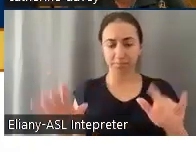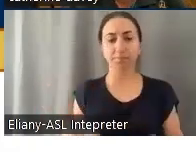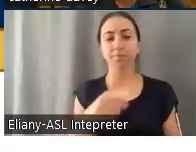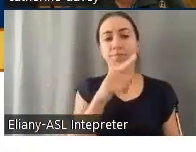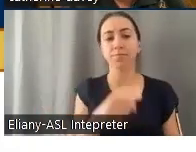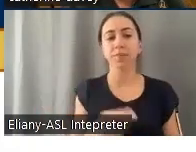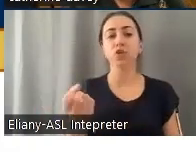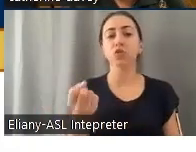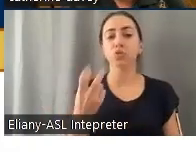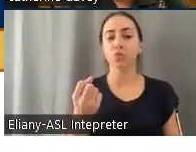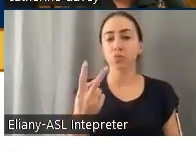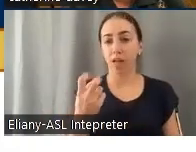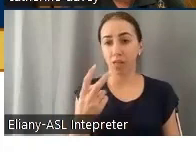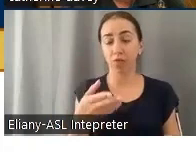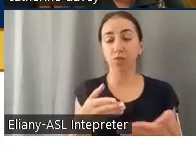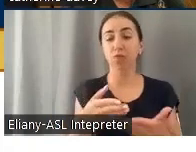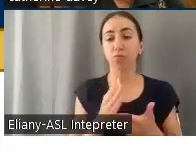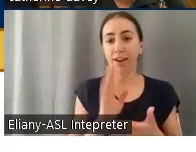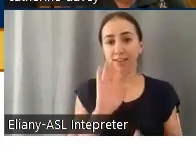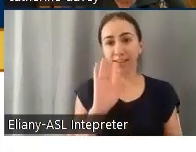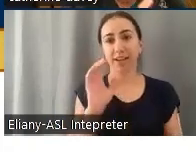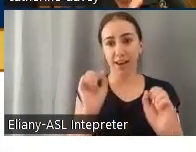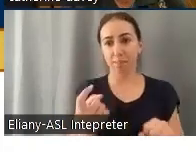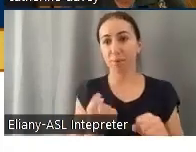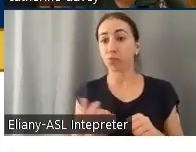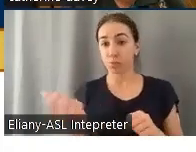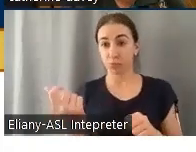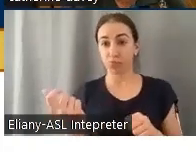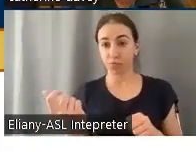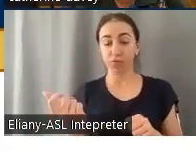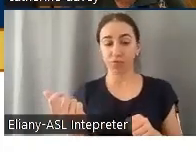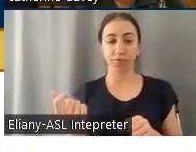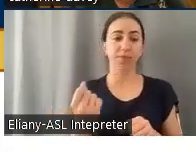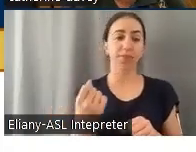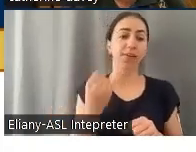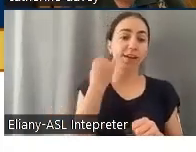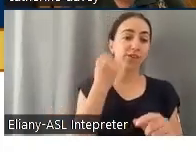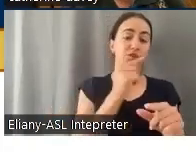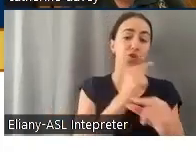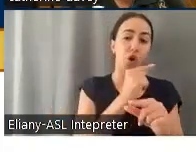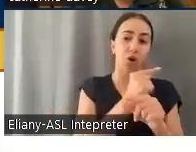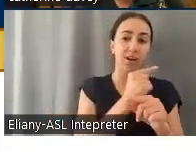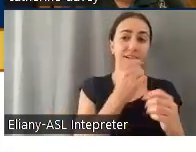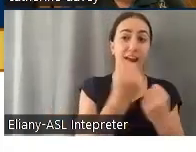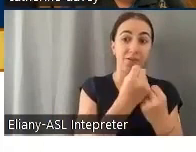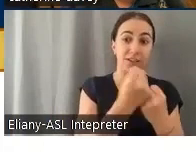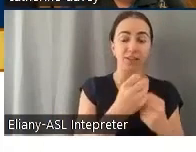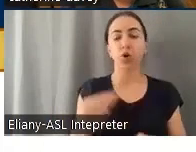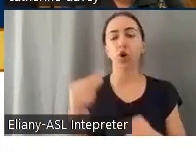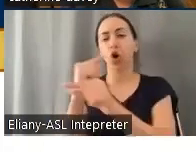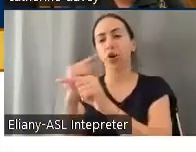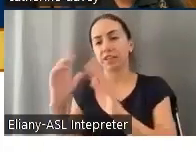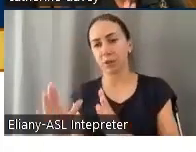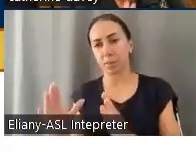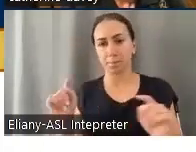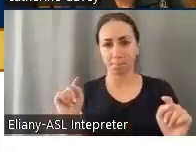manera muy específica. Estos son los 12 derechos que se les puede quitar a una persona. Si estamos hablando acerca de defensa